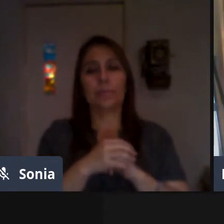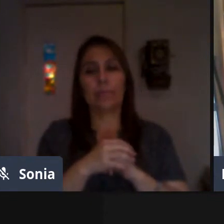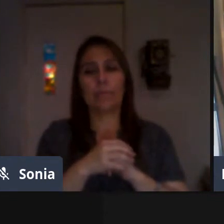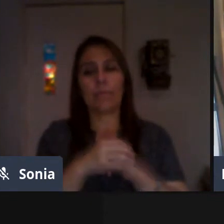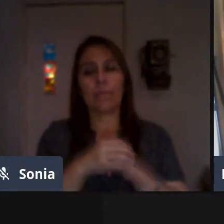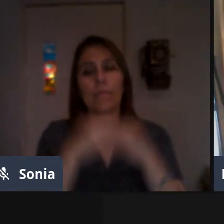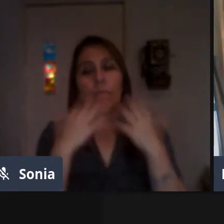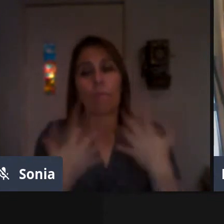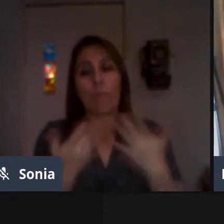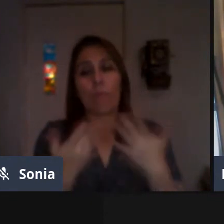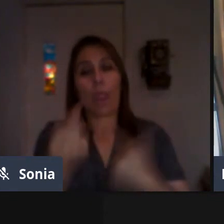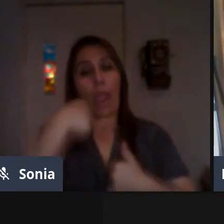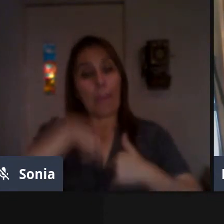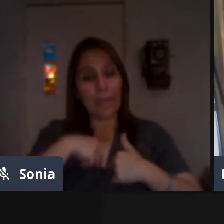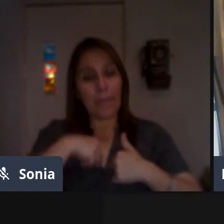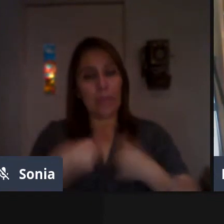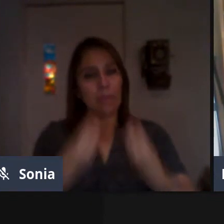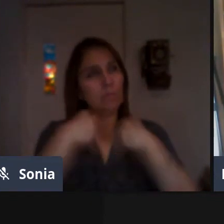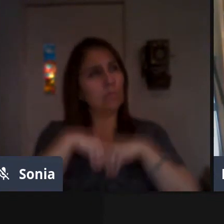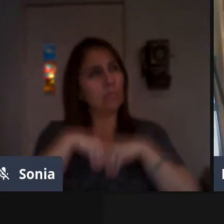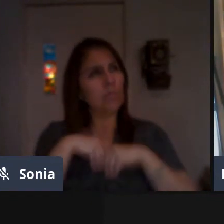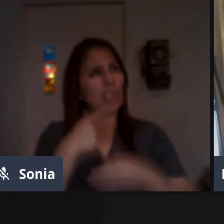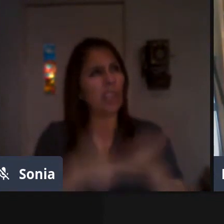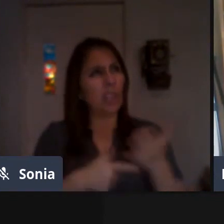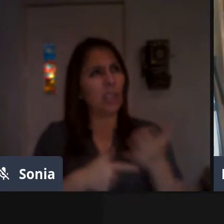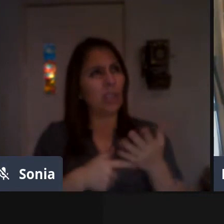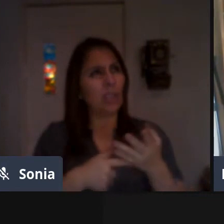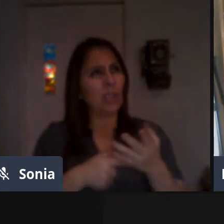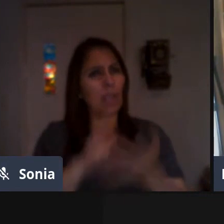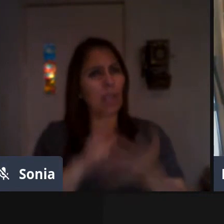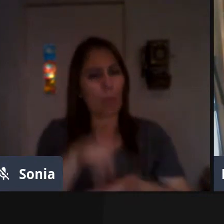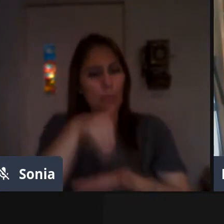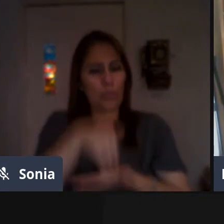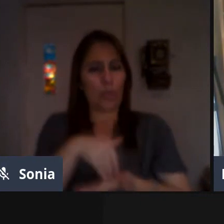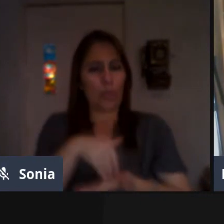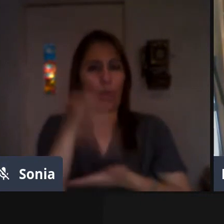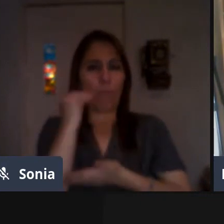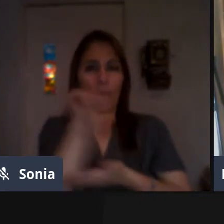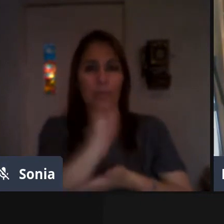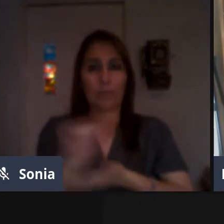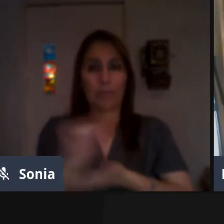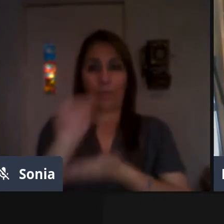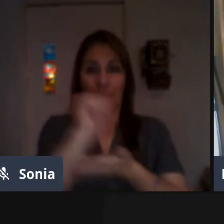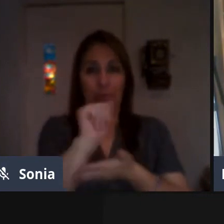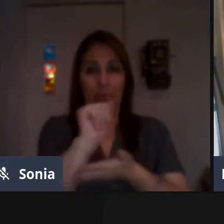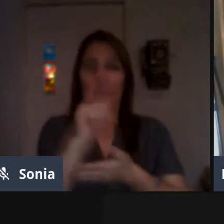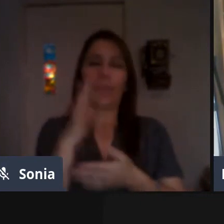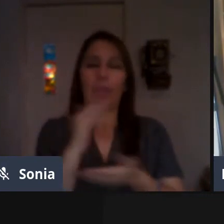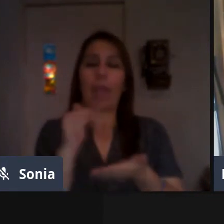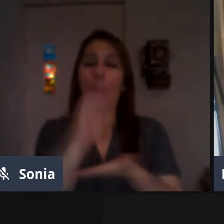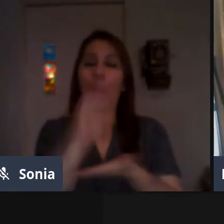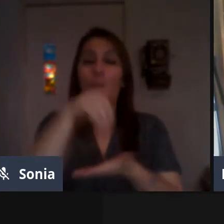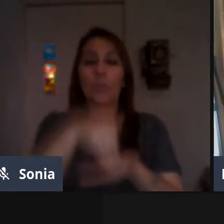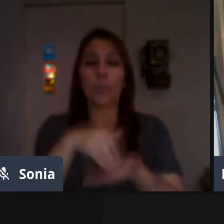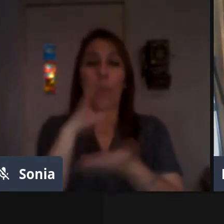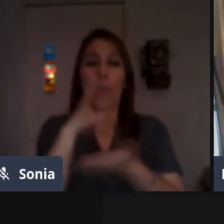ti te queda el lugar masculino el lugar masculino es el víctima